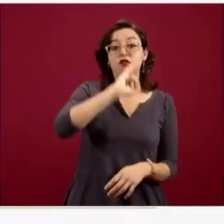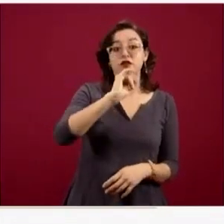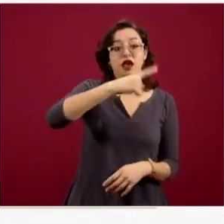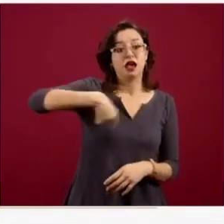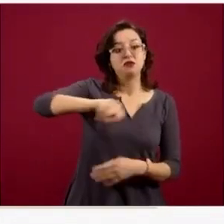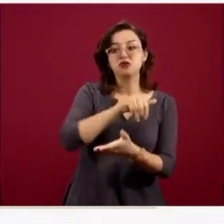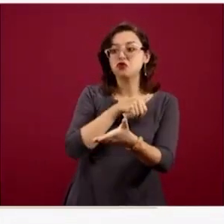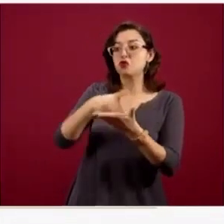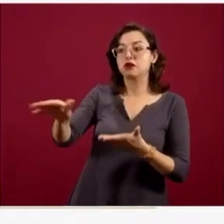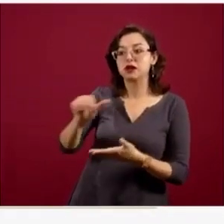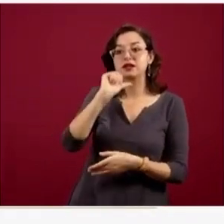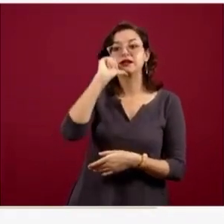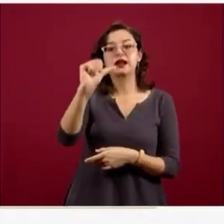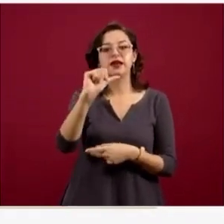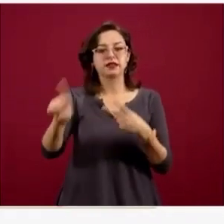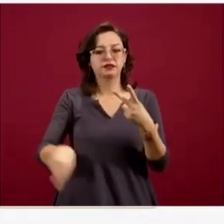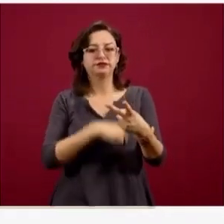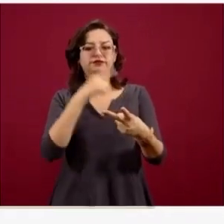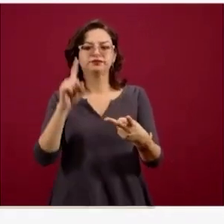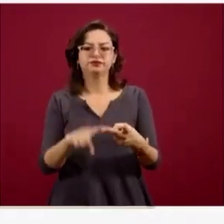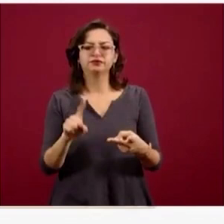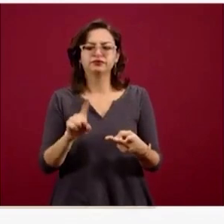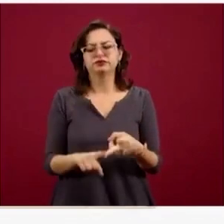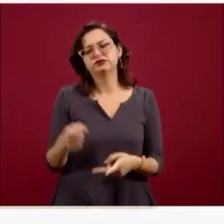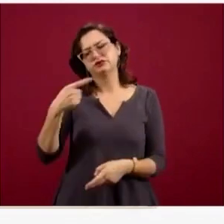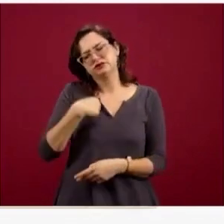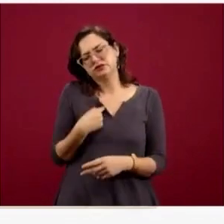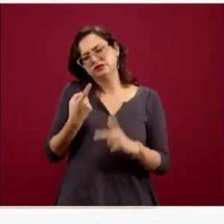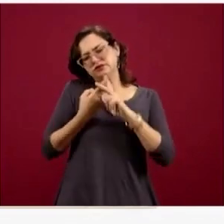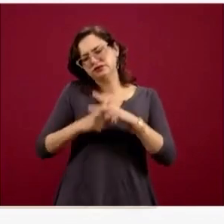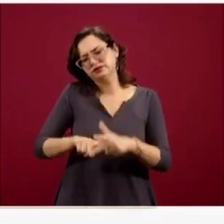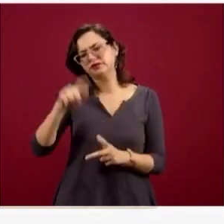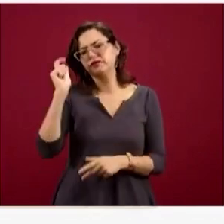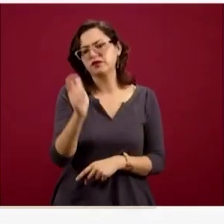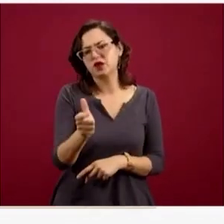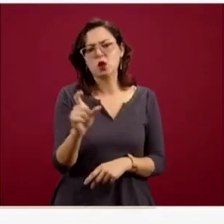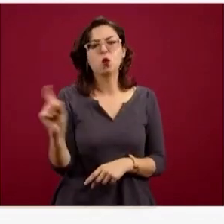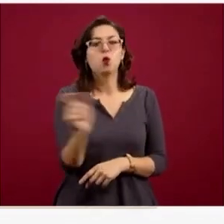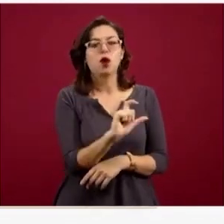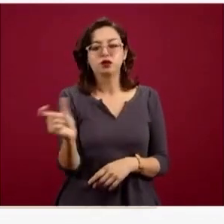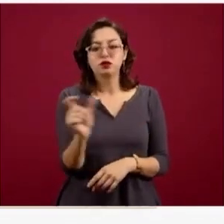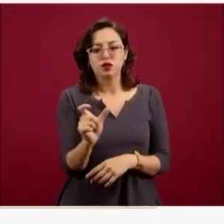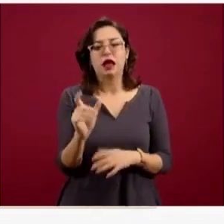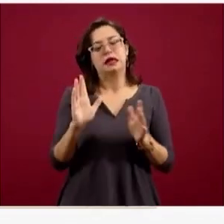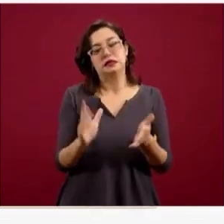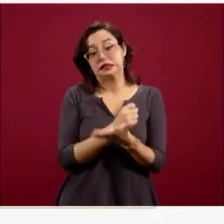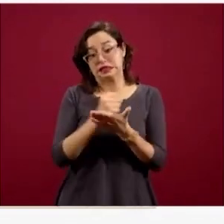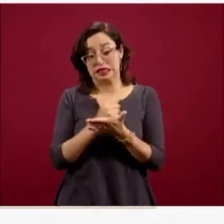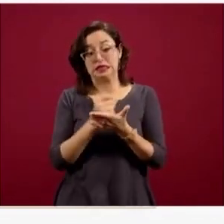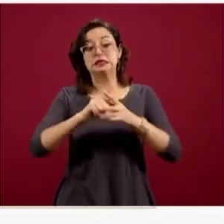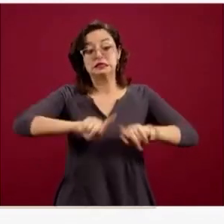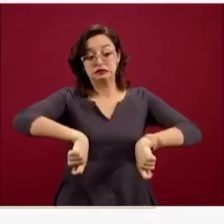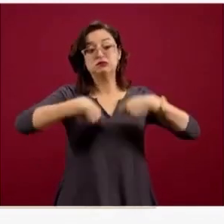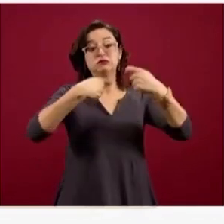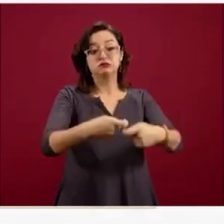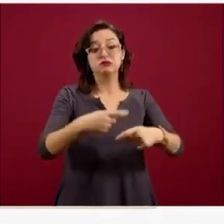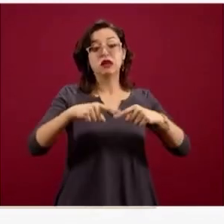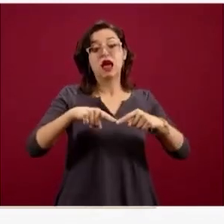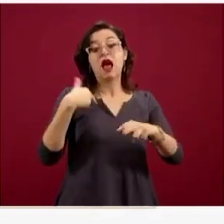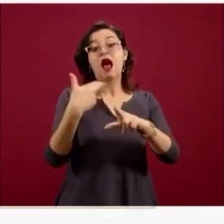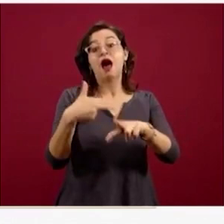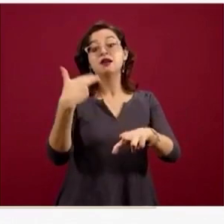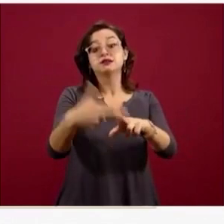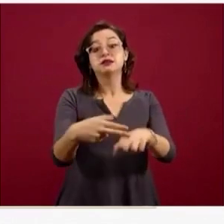otra pregunta muy común cuando tengo que empezar a pagar son cuatro meses después de recibido el crédito